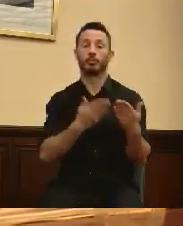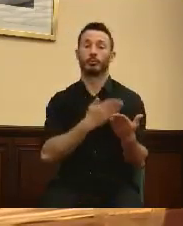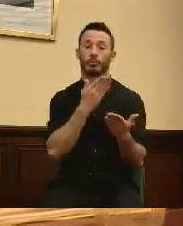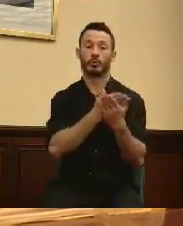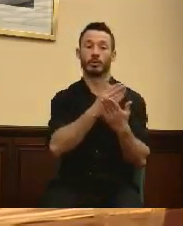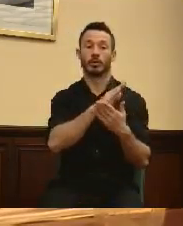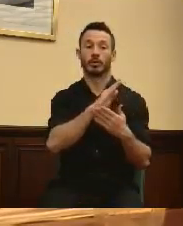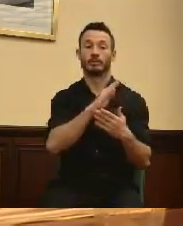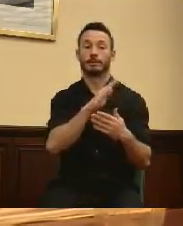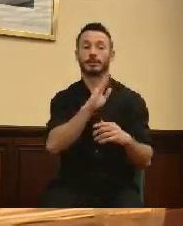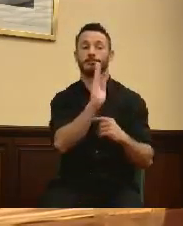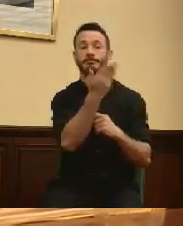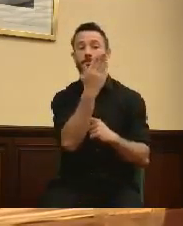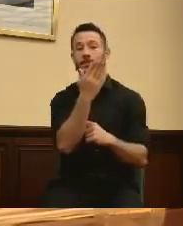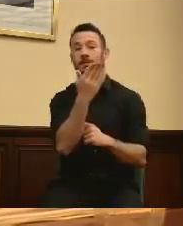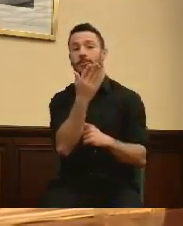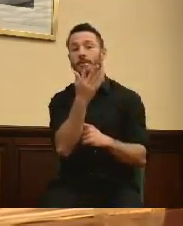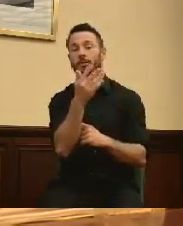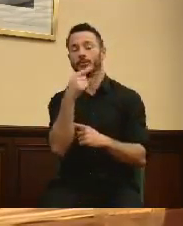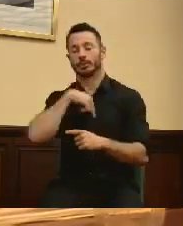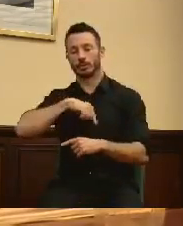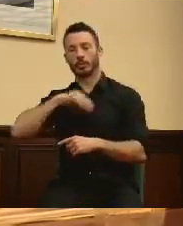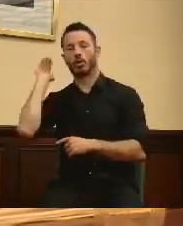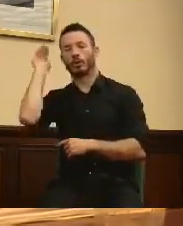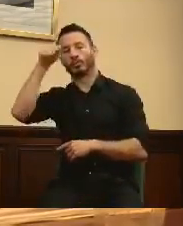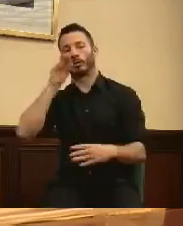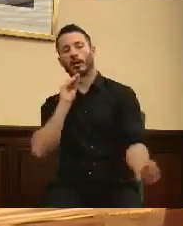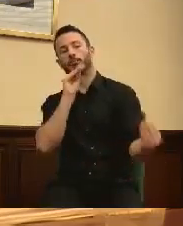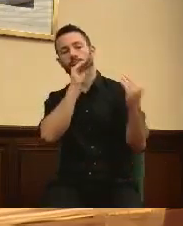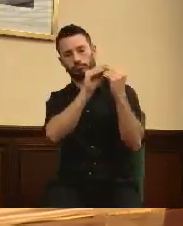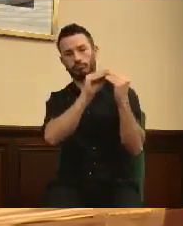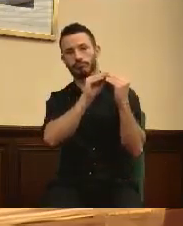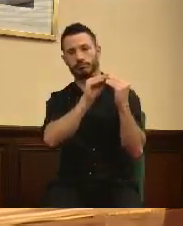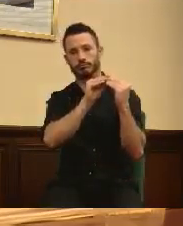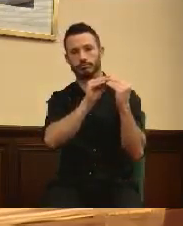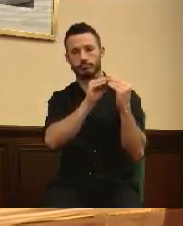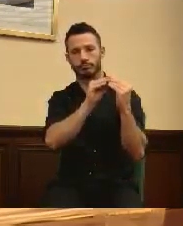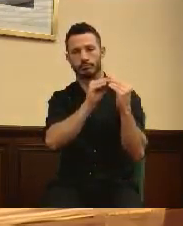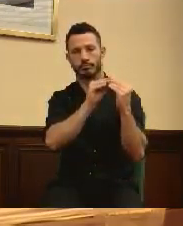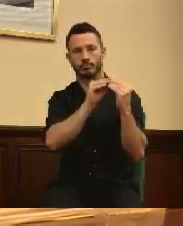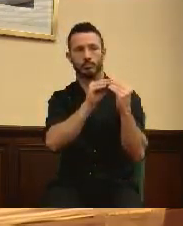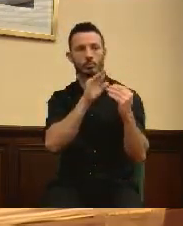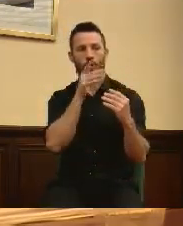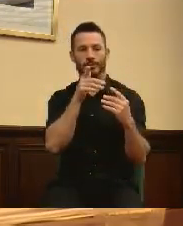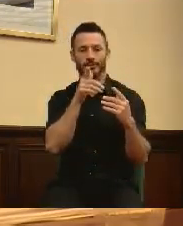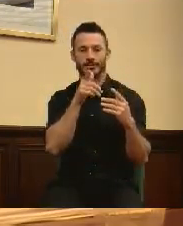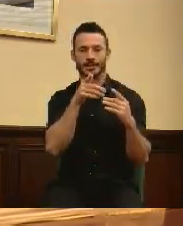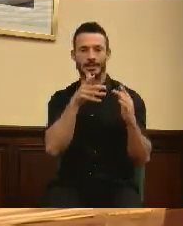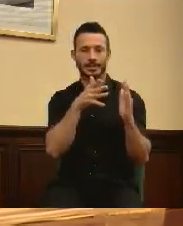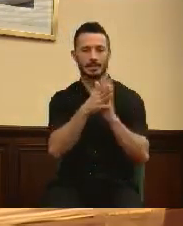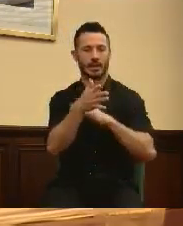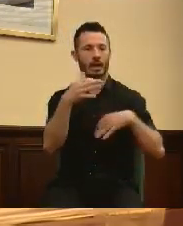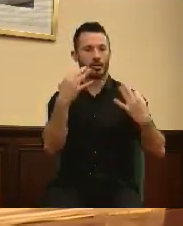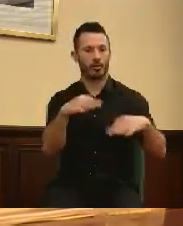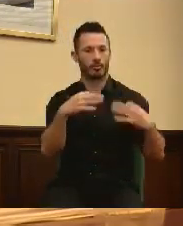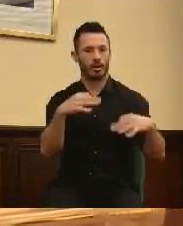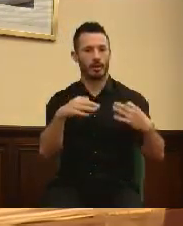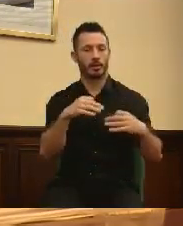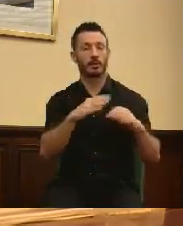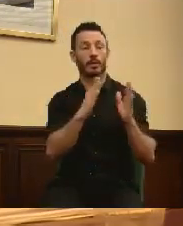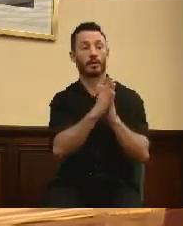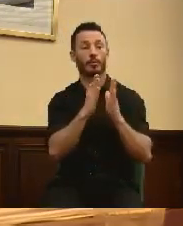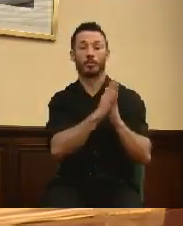empatizando con ella desde el sentimiento republicano que compartimos con la organización que representa el compañero Eduardo y la